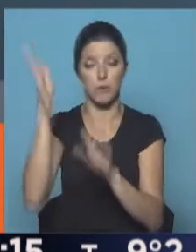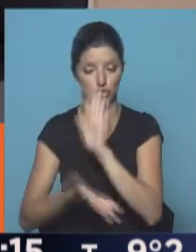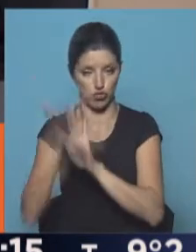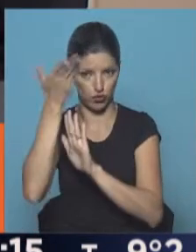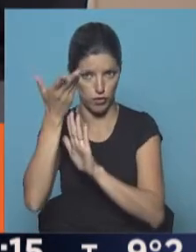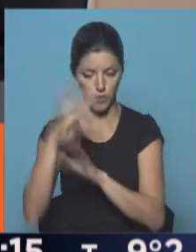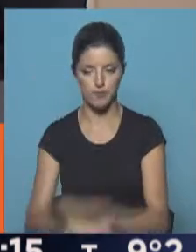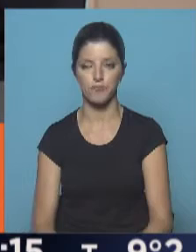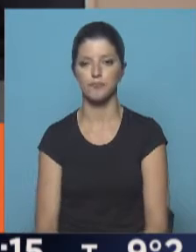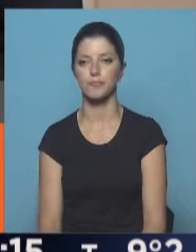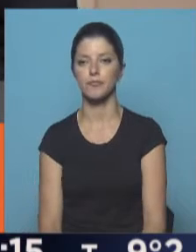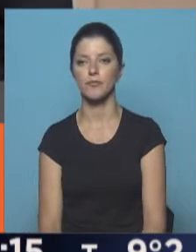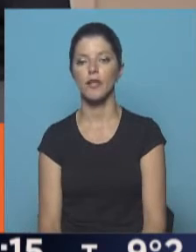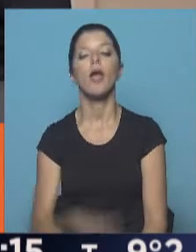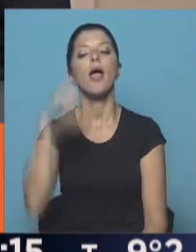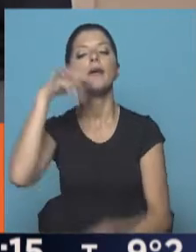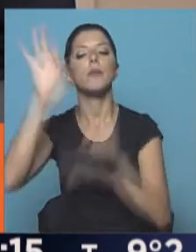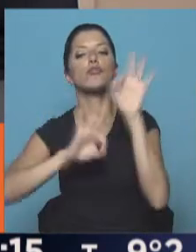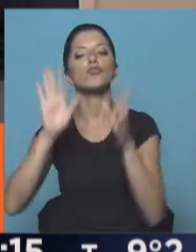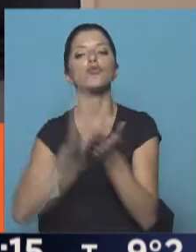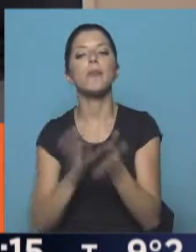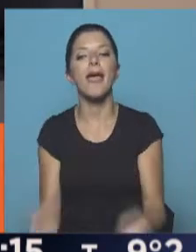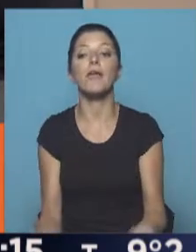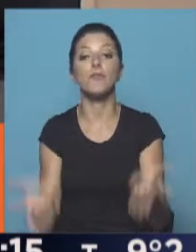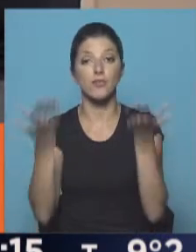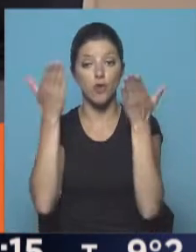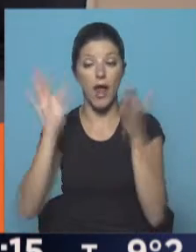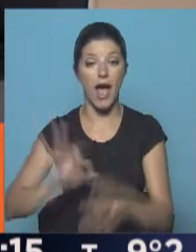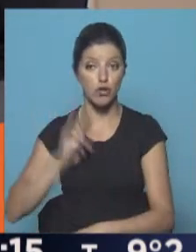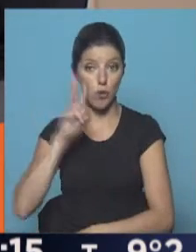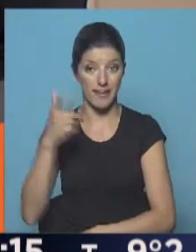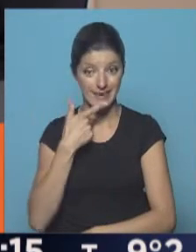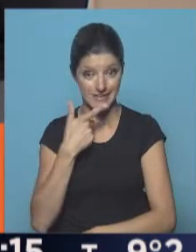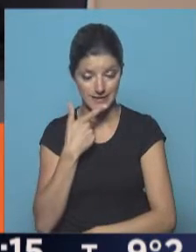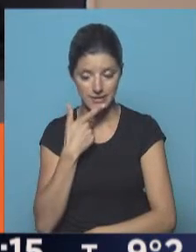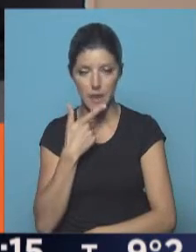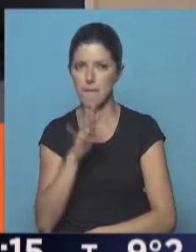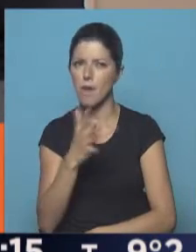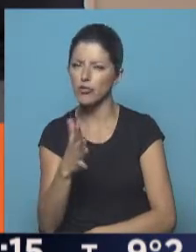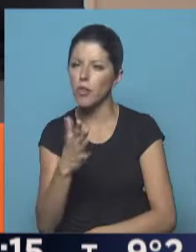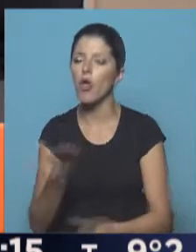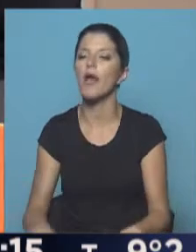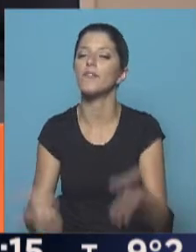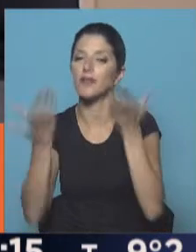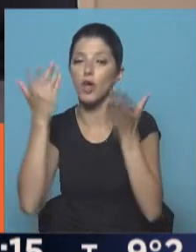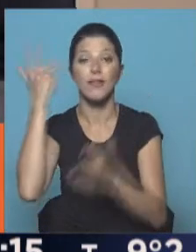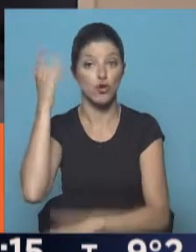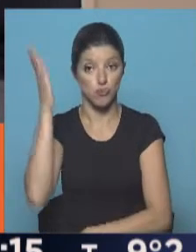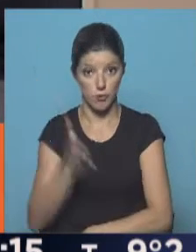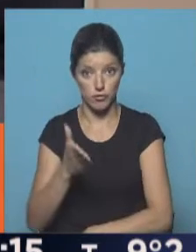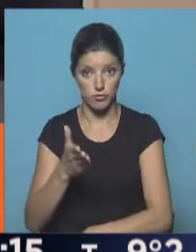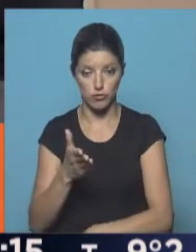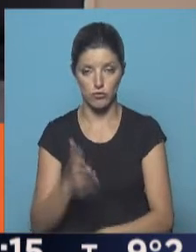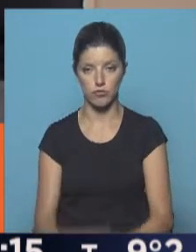el proyecto de presupuesto está hablando de una inflación estimada para el 2017 de aproximadamente un 18%.